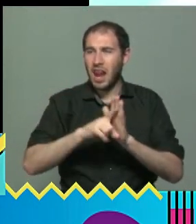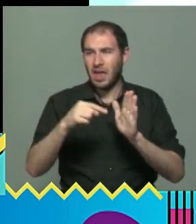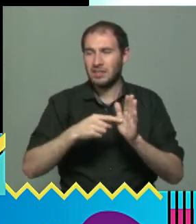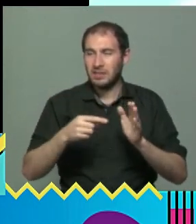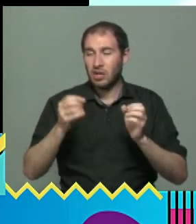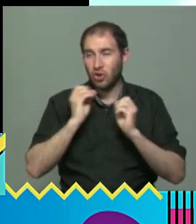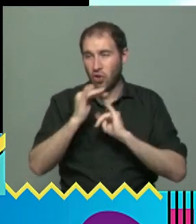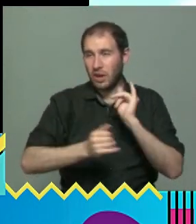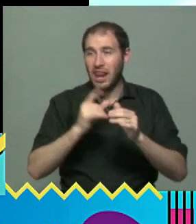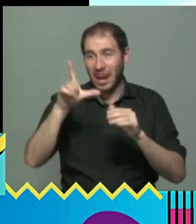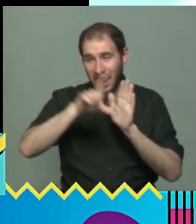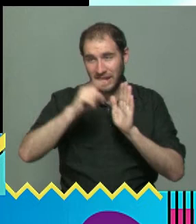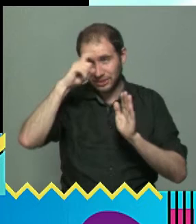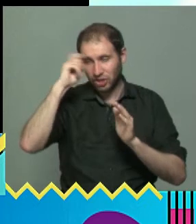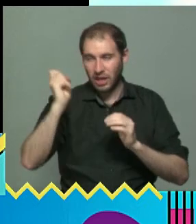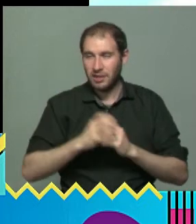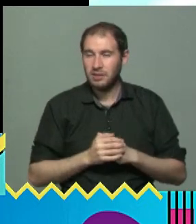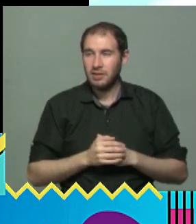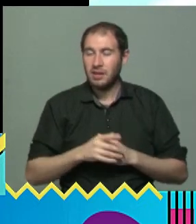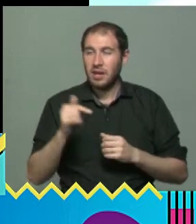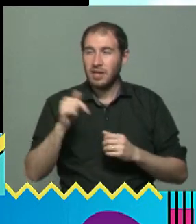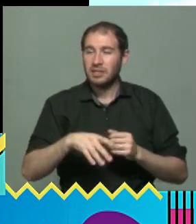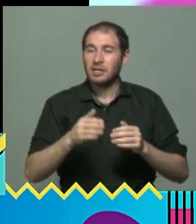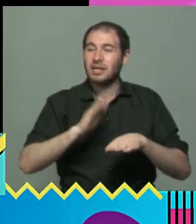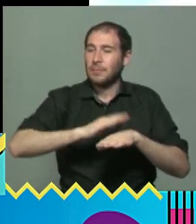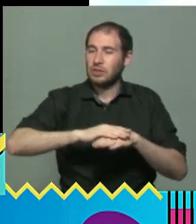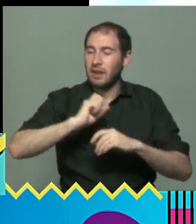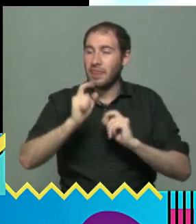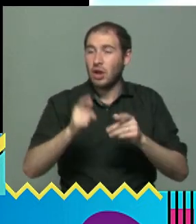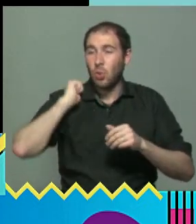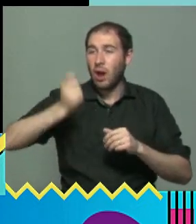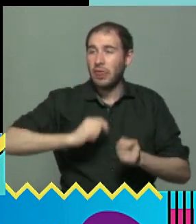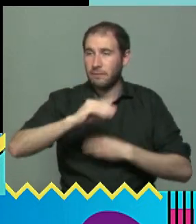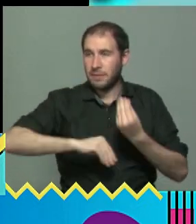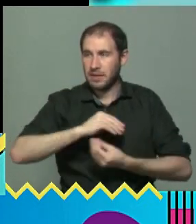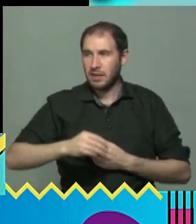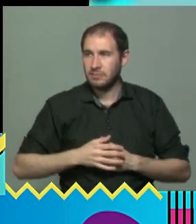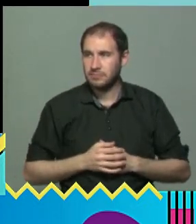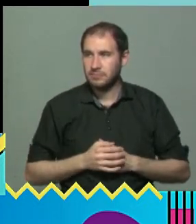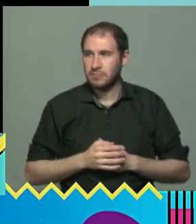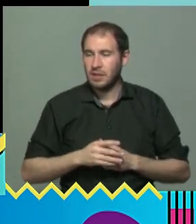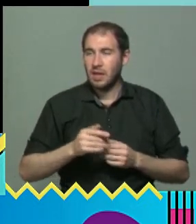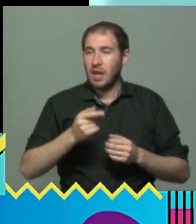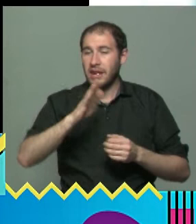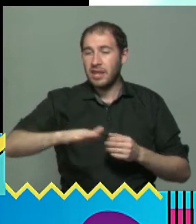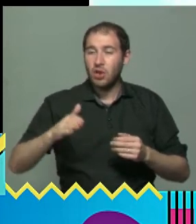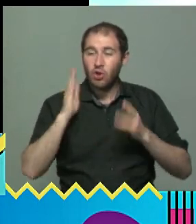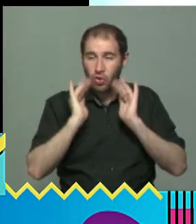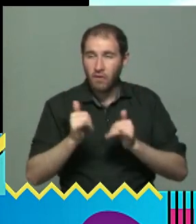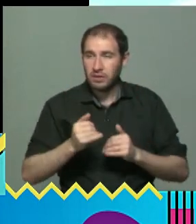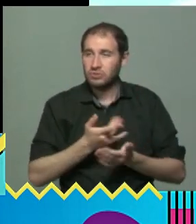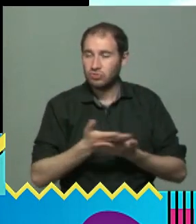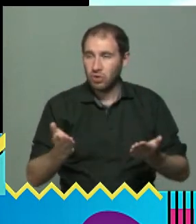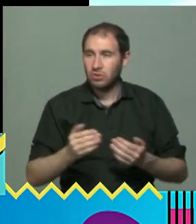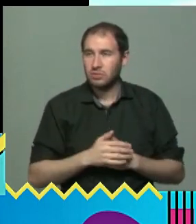usted menciona, que es una ley nacional, reforma la competencia de los juzgados de familia. Por eso, todos los niños, niñas o adolescentes